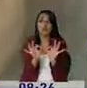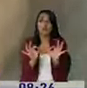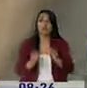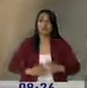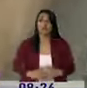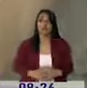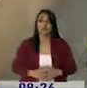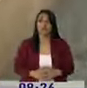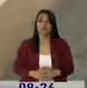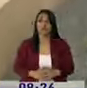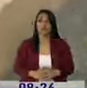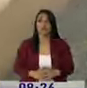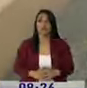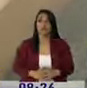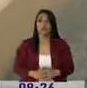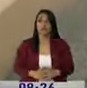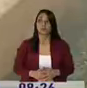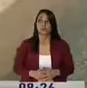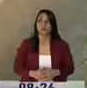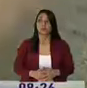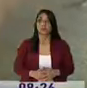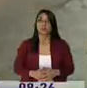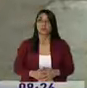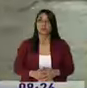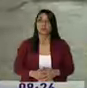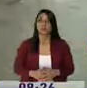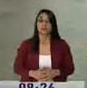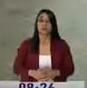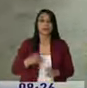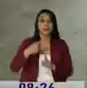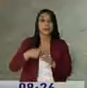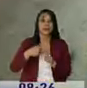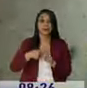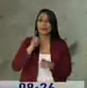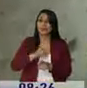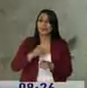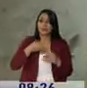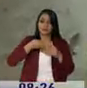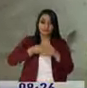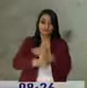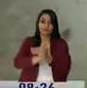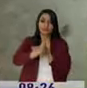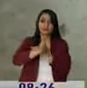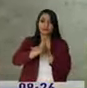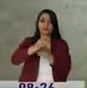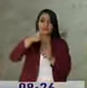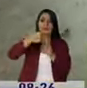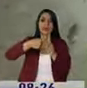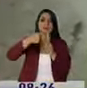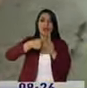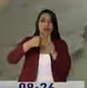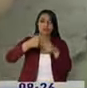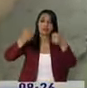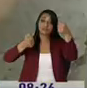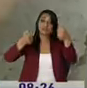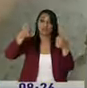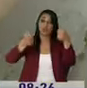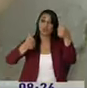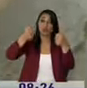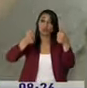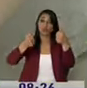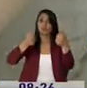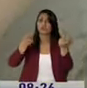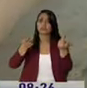en el compromiso que hemos hecho con el mercado se requiere una ampliación del ingreso al mercado porque el vehículo que tiene un